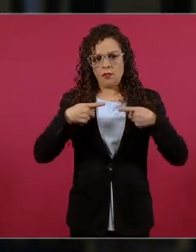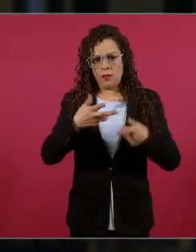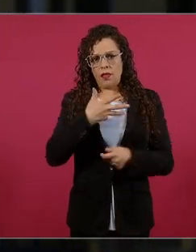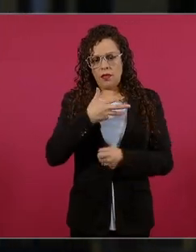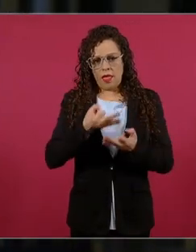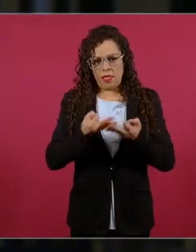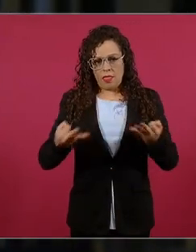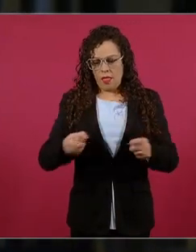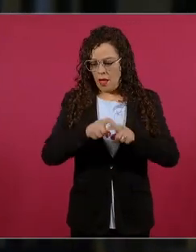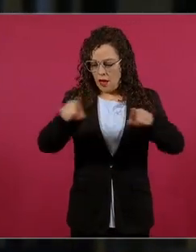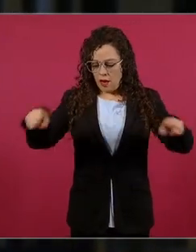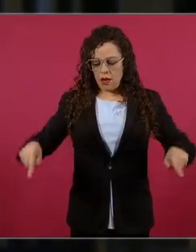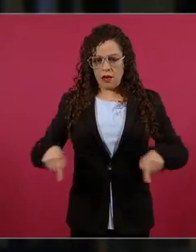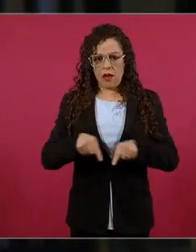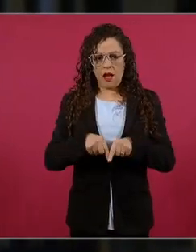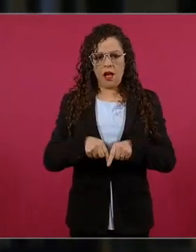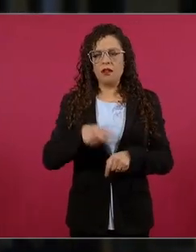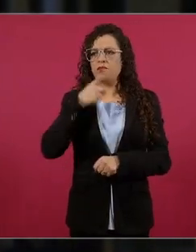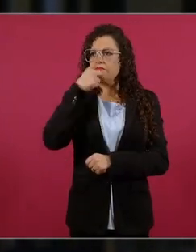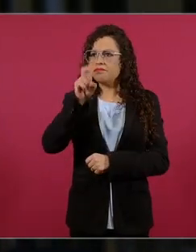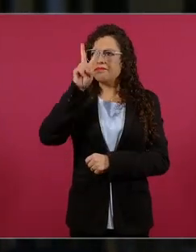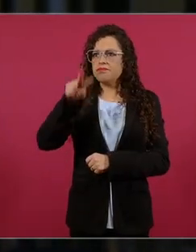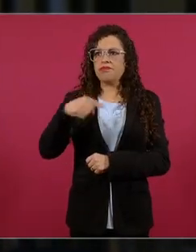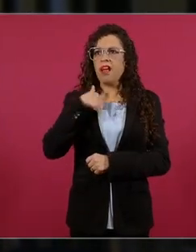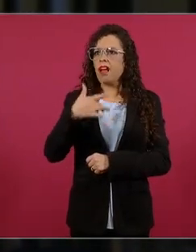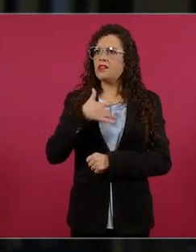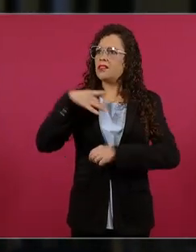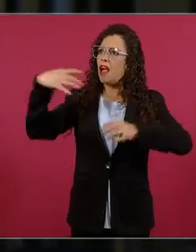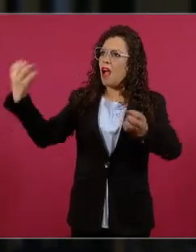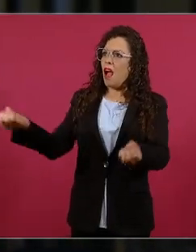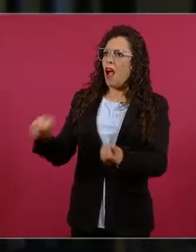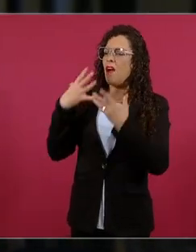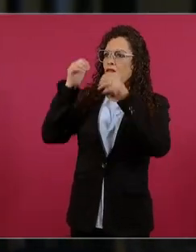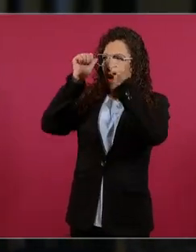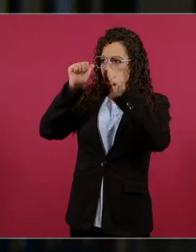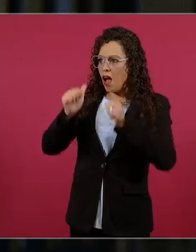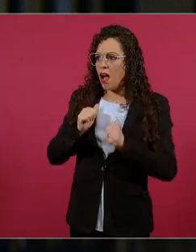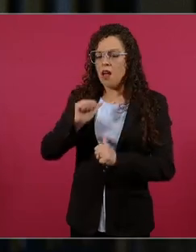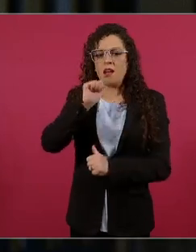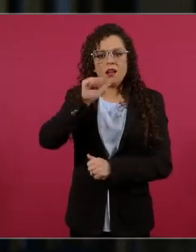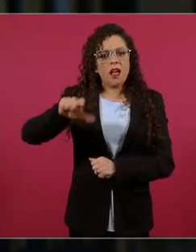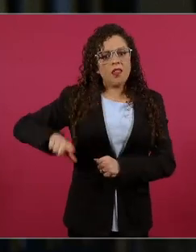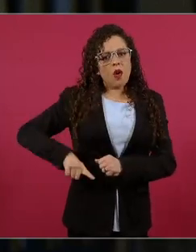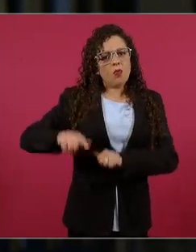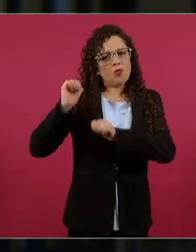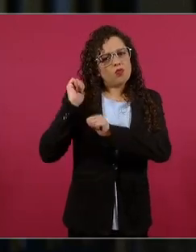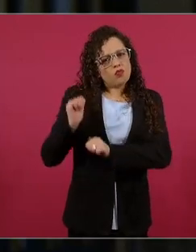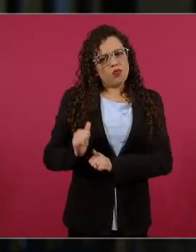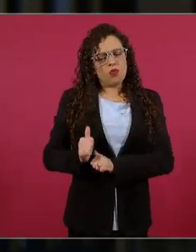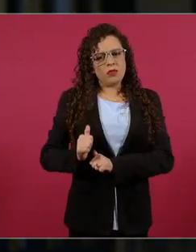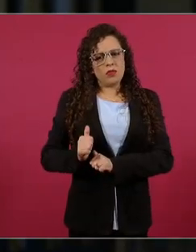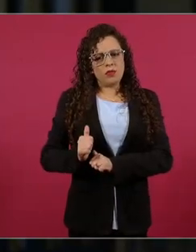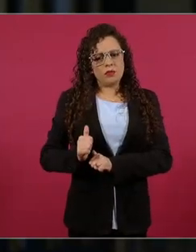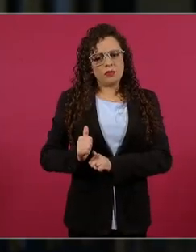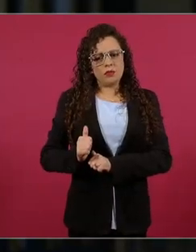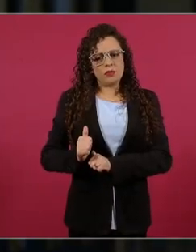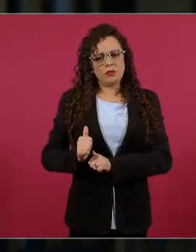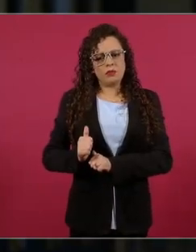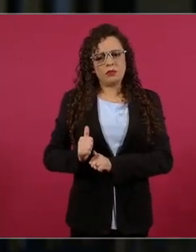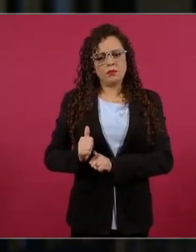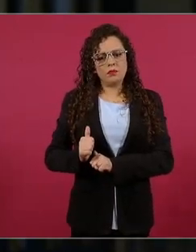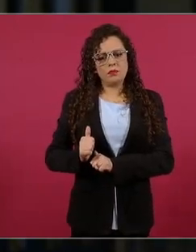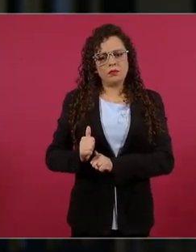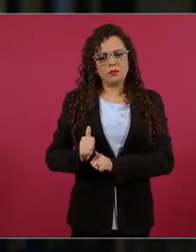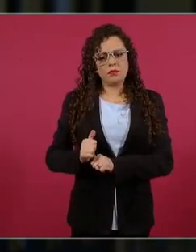los gobernadores y por las autoridades municipales. Ellos señalan pues que Villa Grande